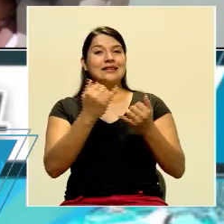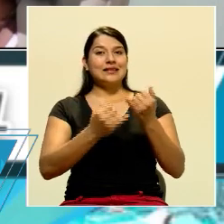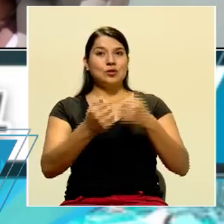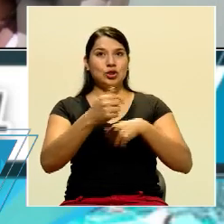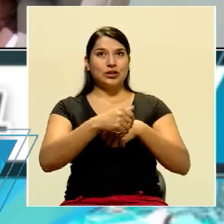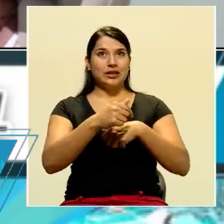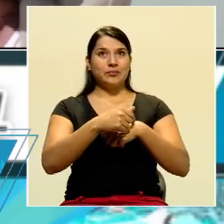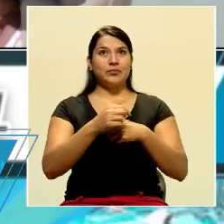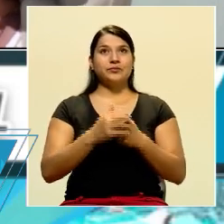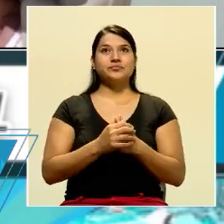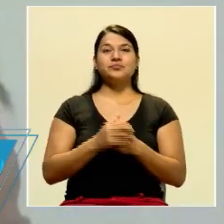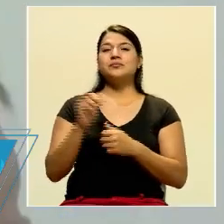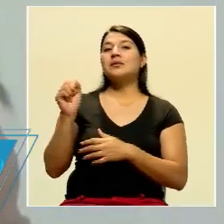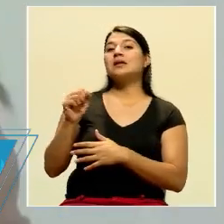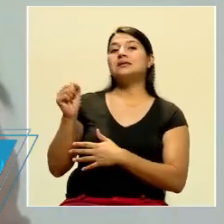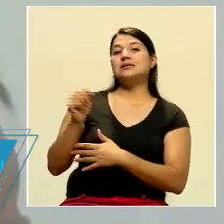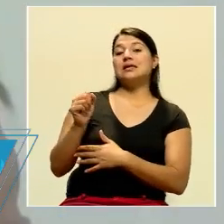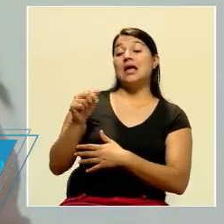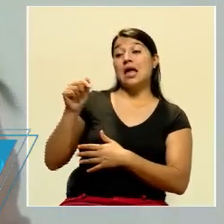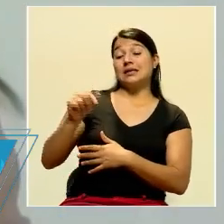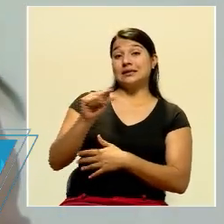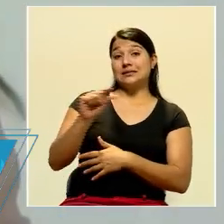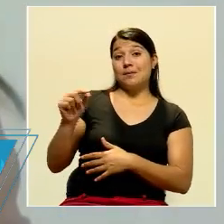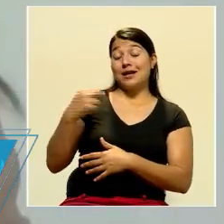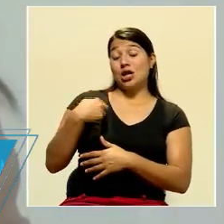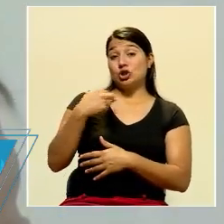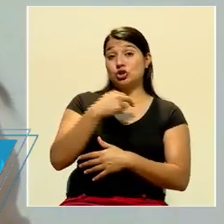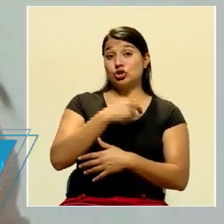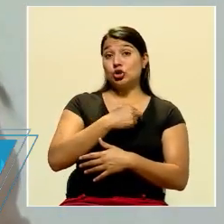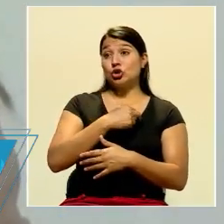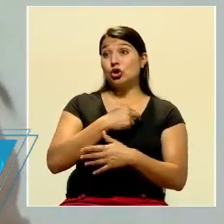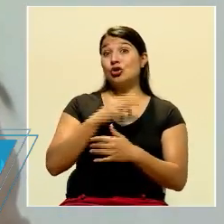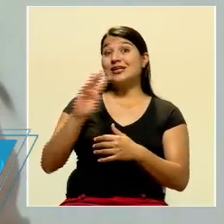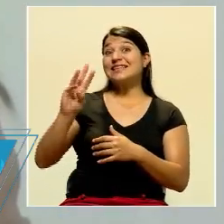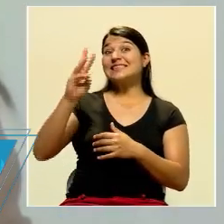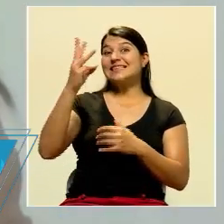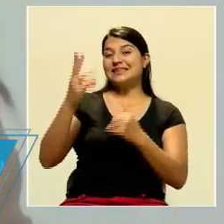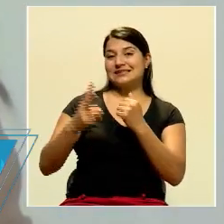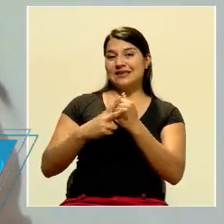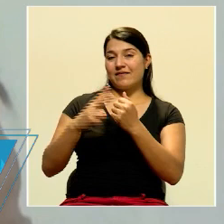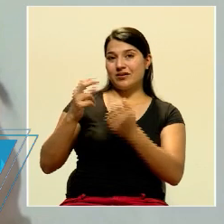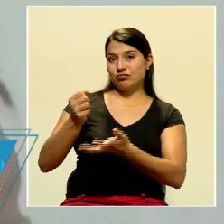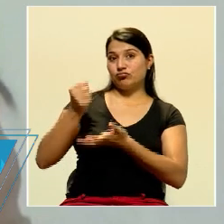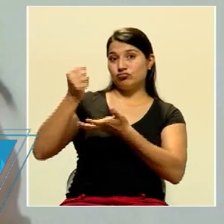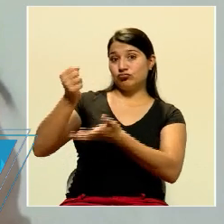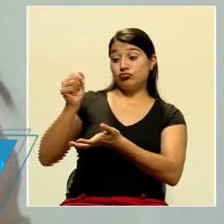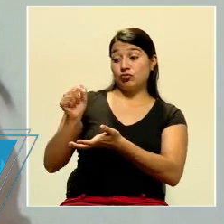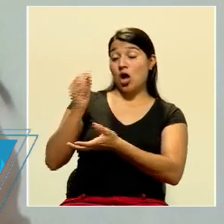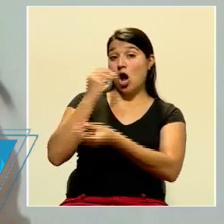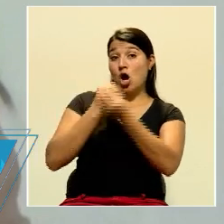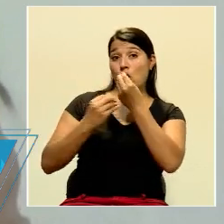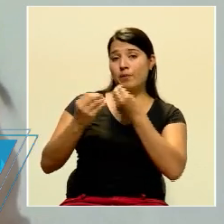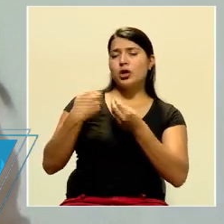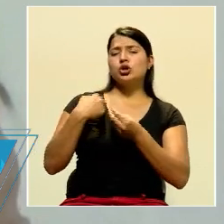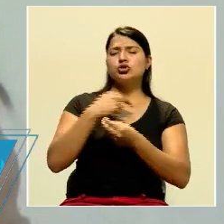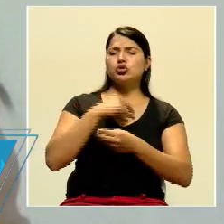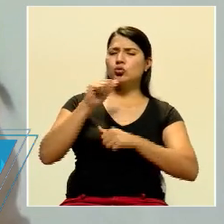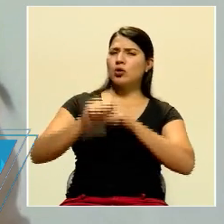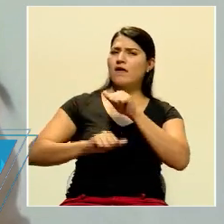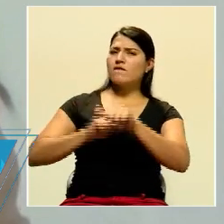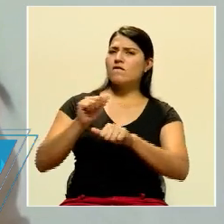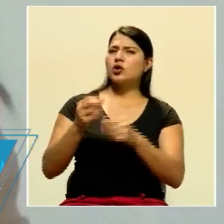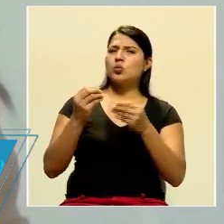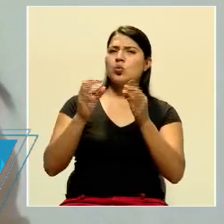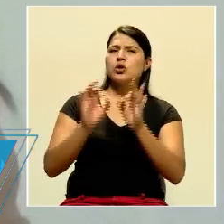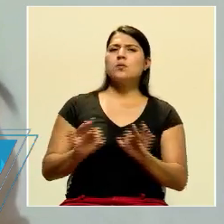del programa. Sí, esta semana estamos con la 6ª entrega de alimentos. Hemos hecho un esfuerzo